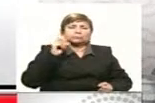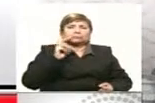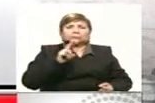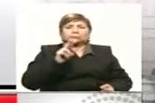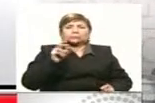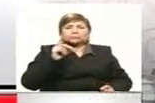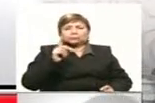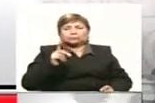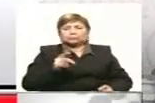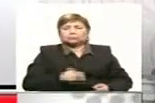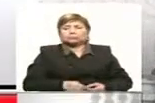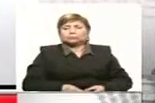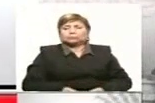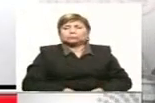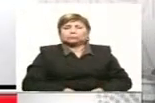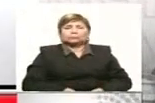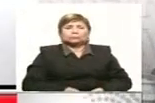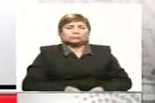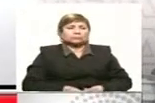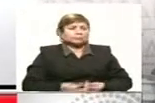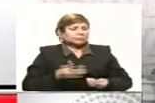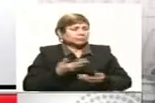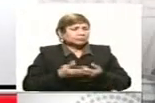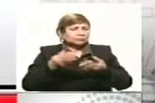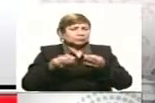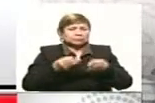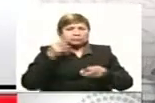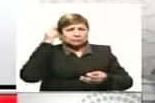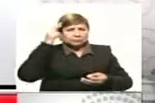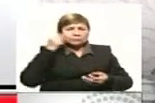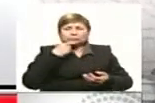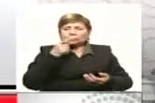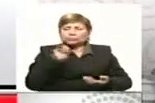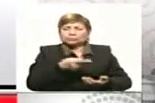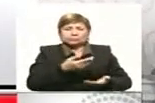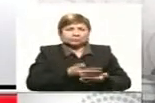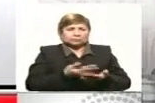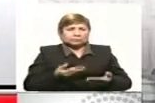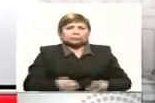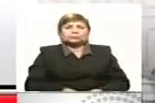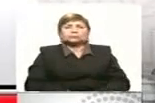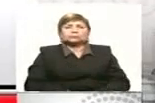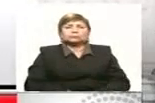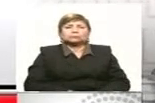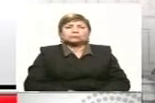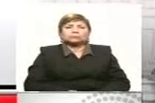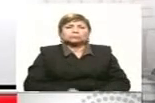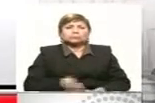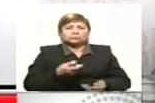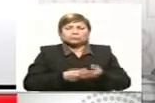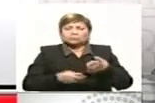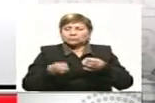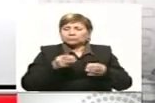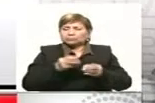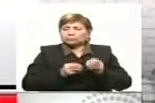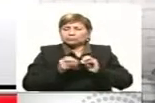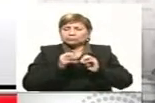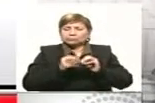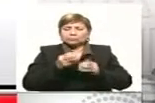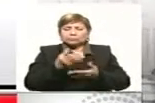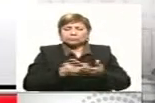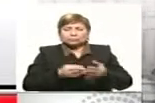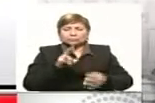el 2021. La principal razón para eso es los quede las garantías del programa